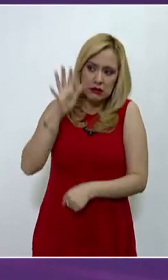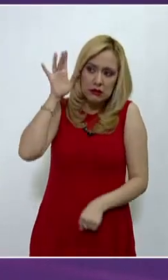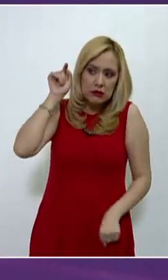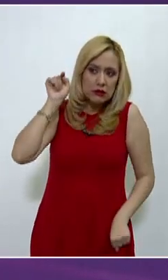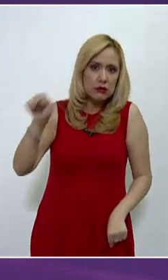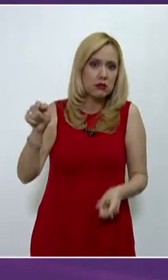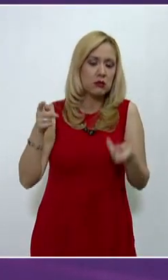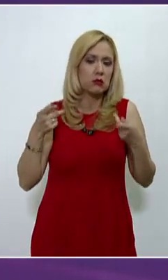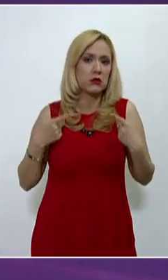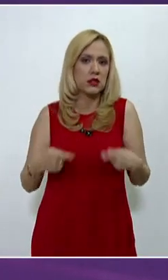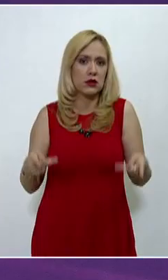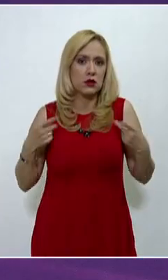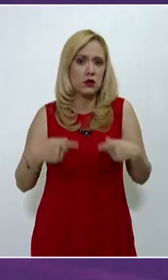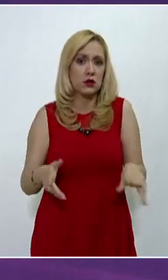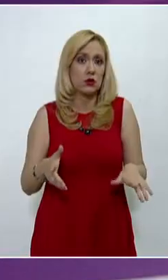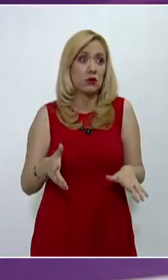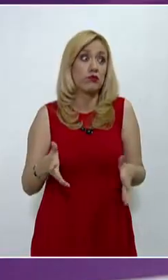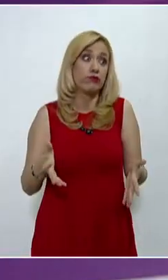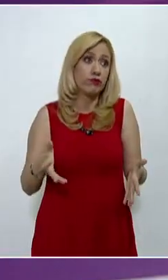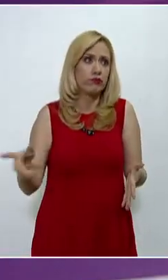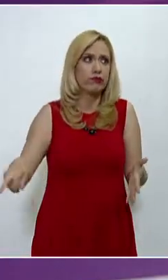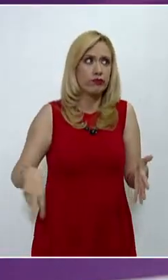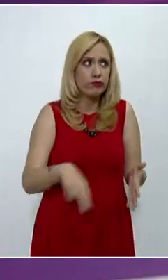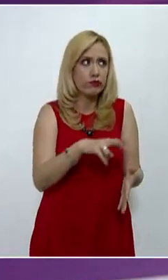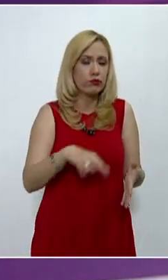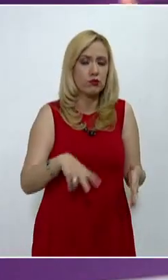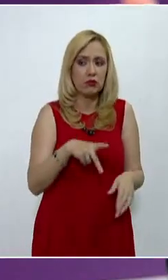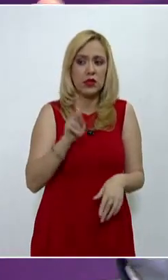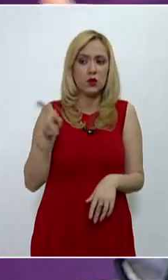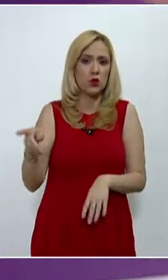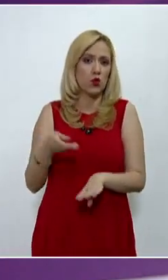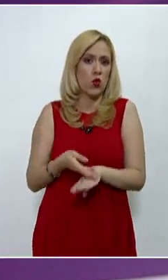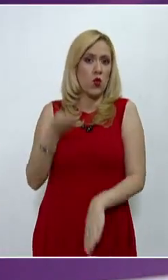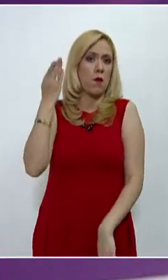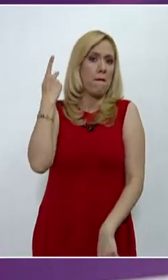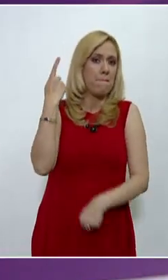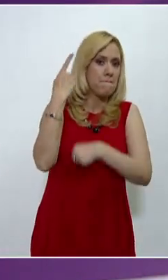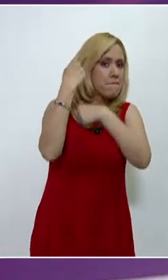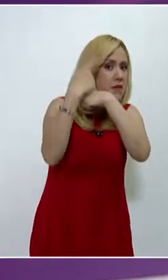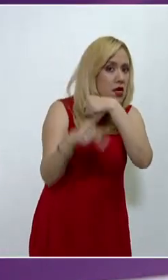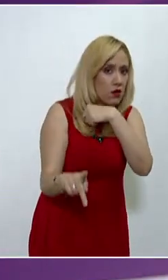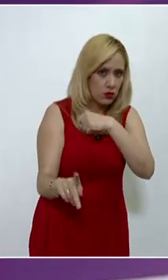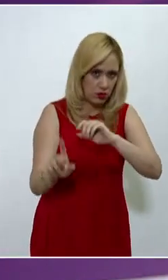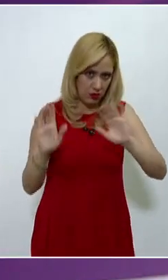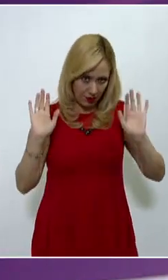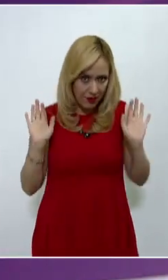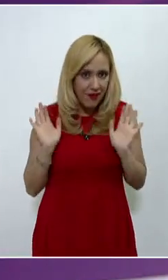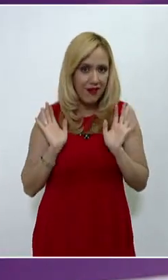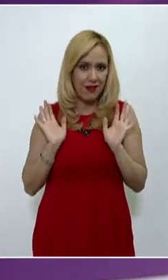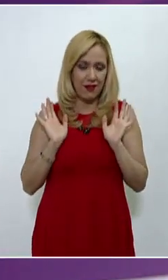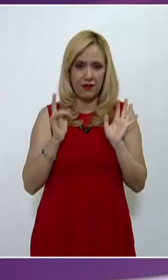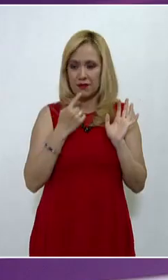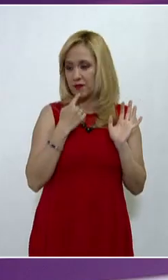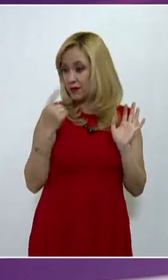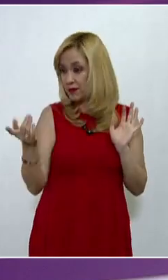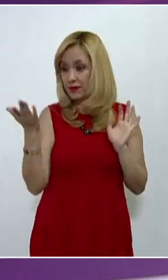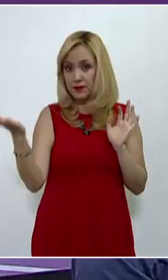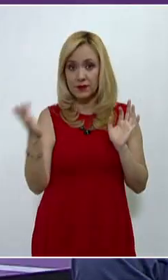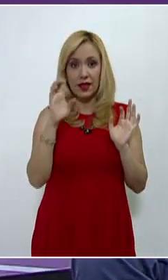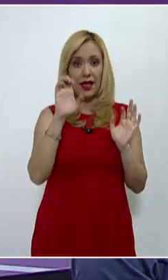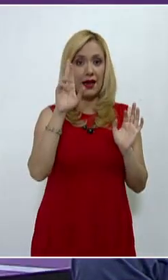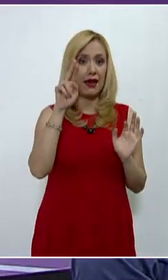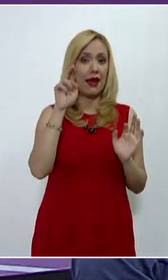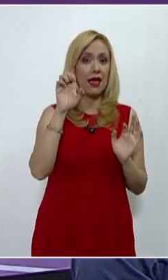persona está enfrentando el proceso y por tanto, bien como lo señala Ernesto, es